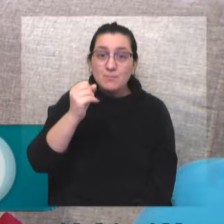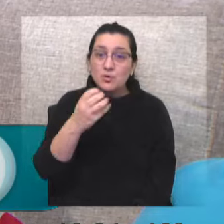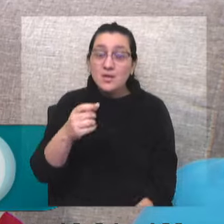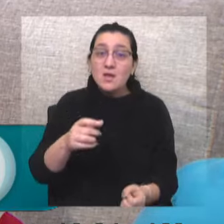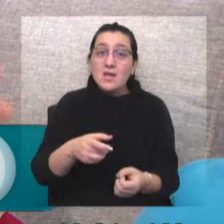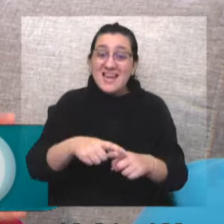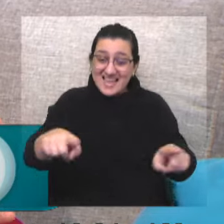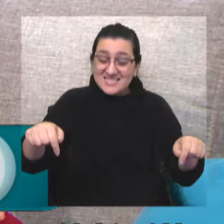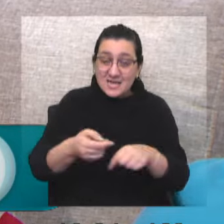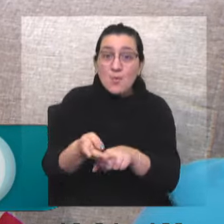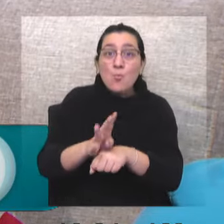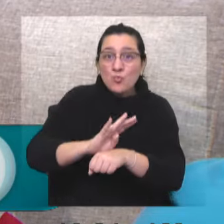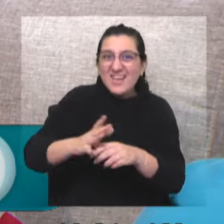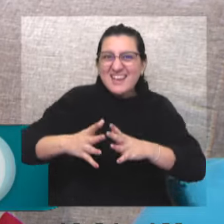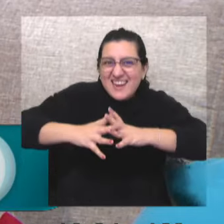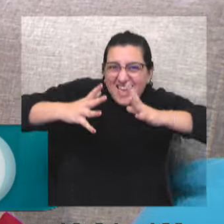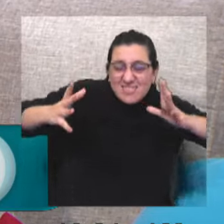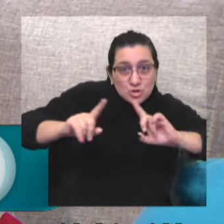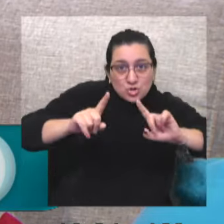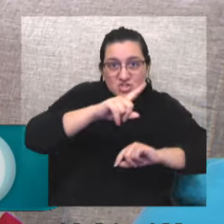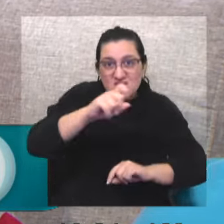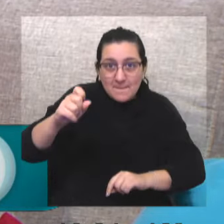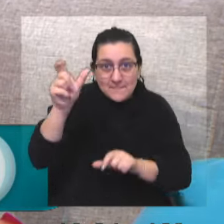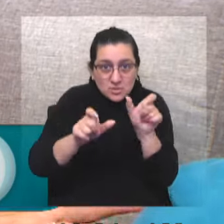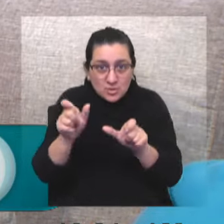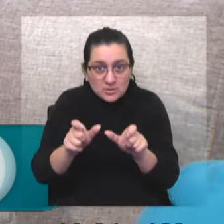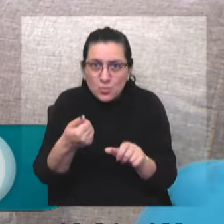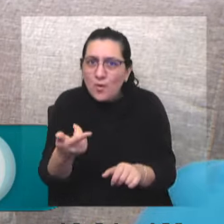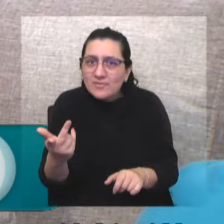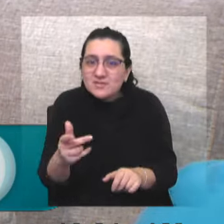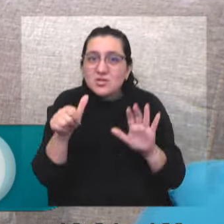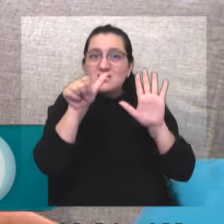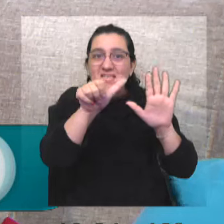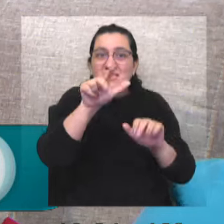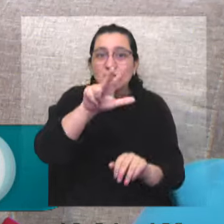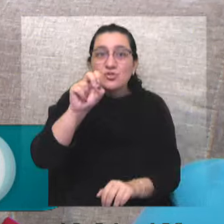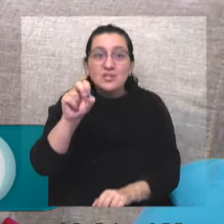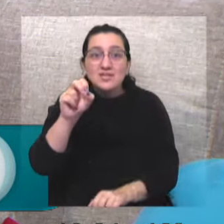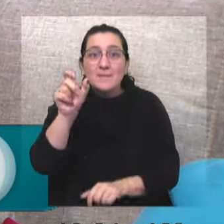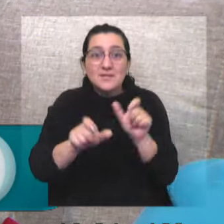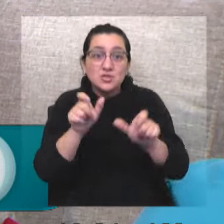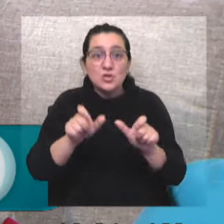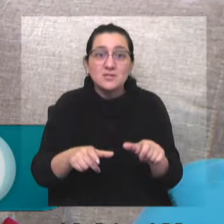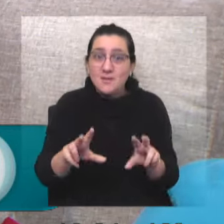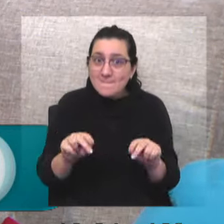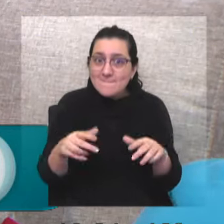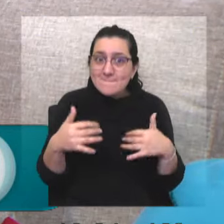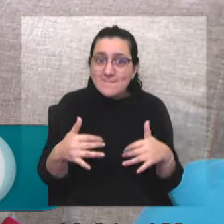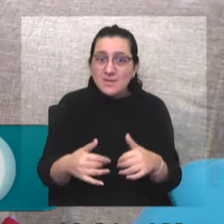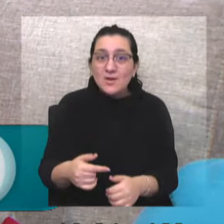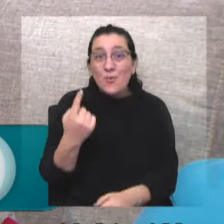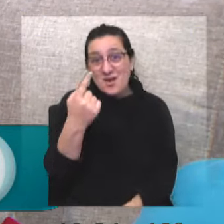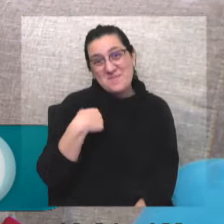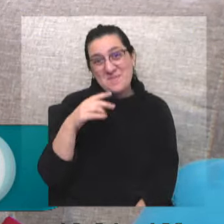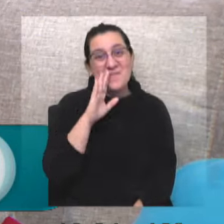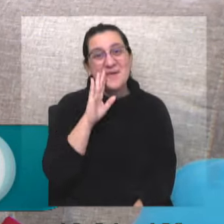sala gigante, no son 100 personas que están agotando. ¿Cuánta gente entra? 630. ¡630! Y una es mi madre,